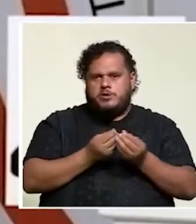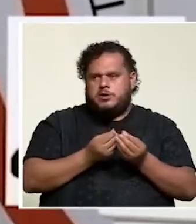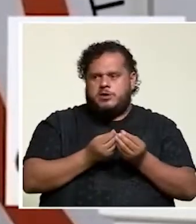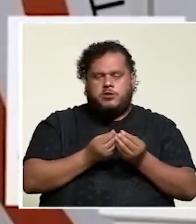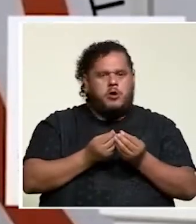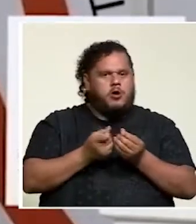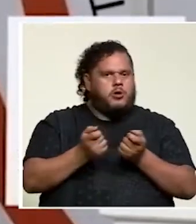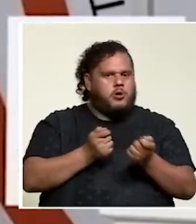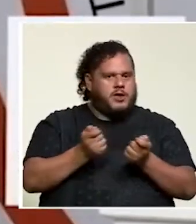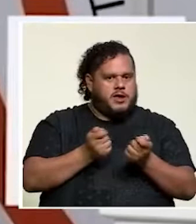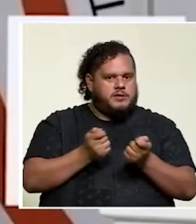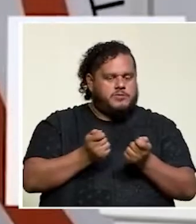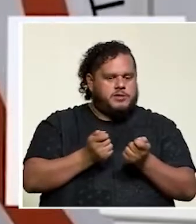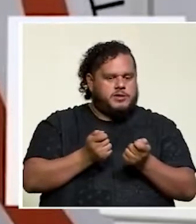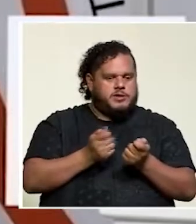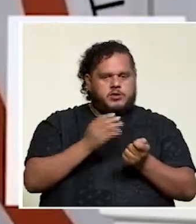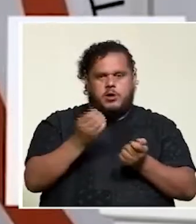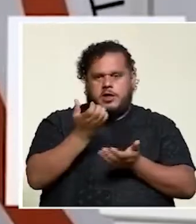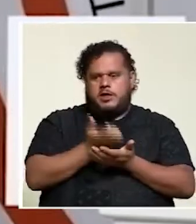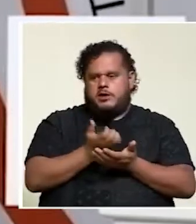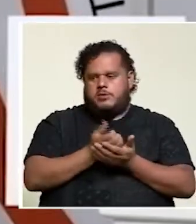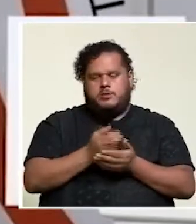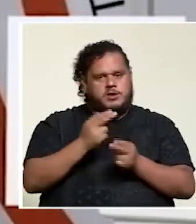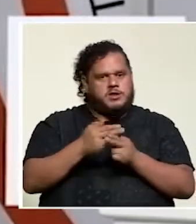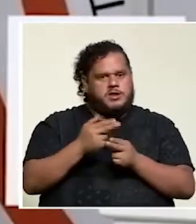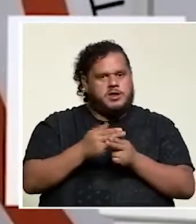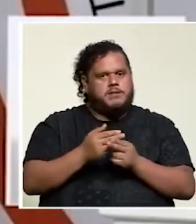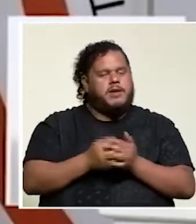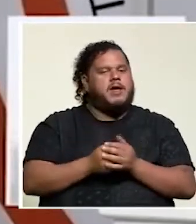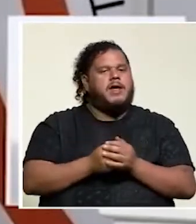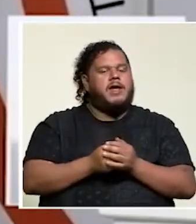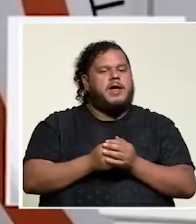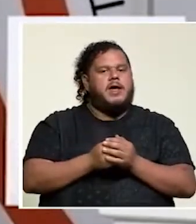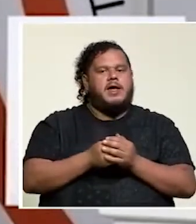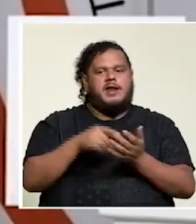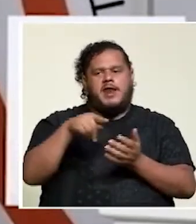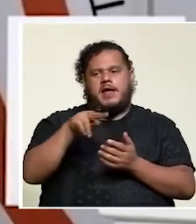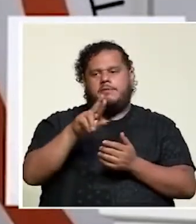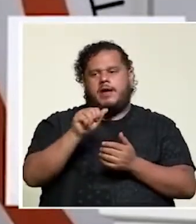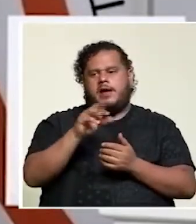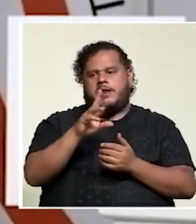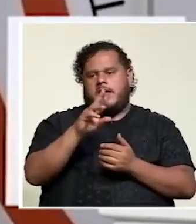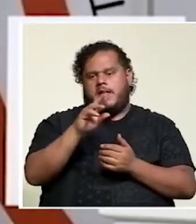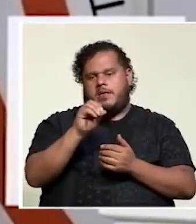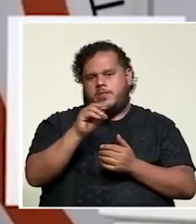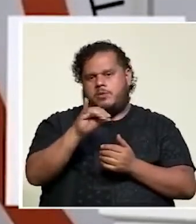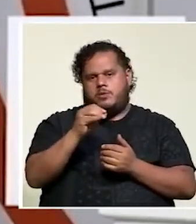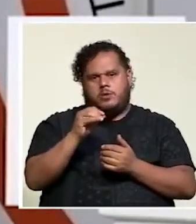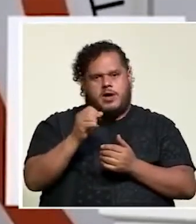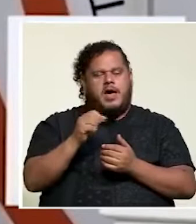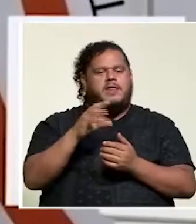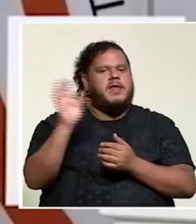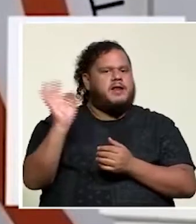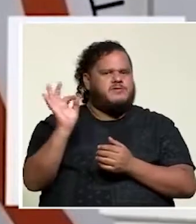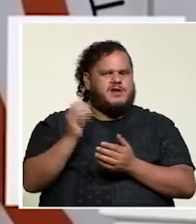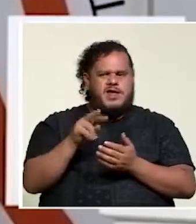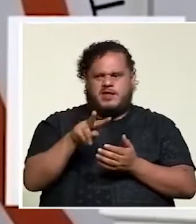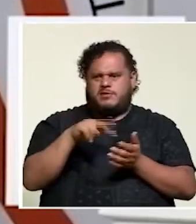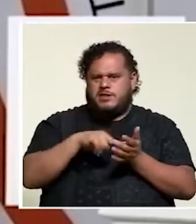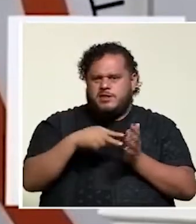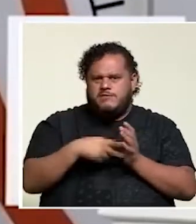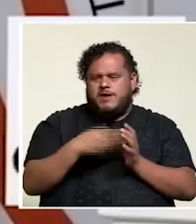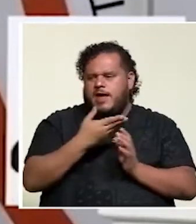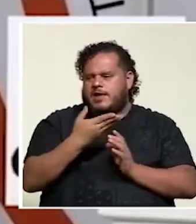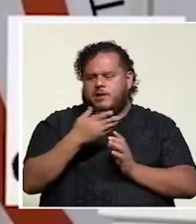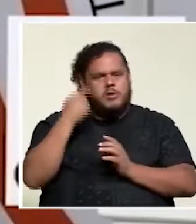que en administración y en economía se llama la paradoja de la frugalidad. Esto significa que cuando el